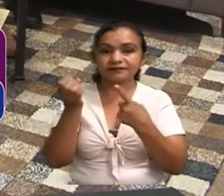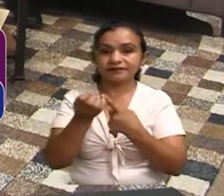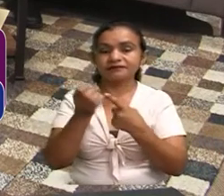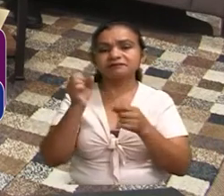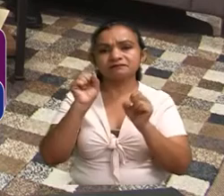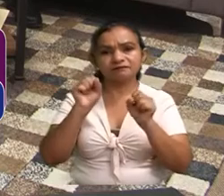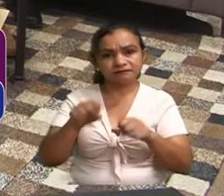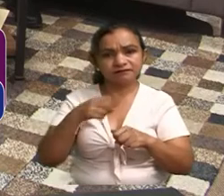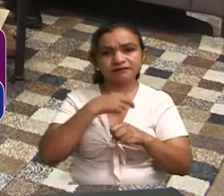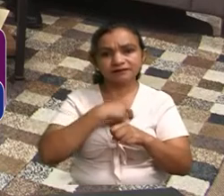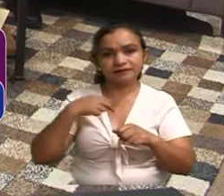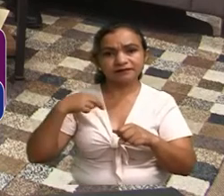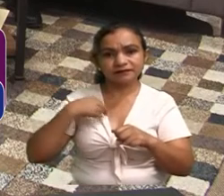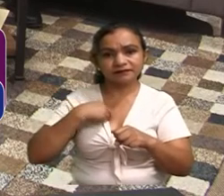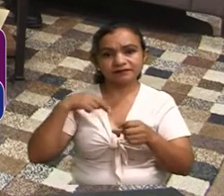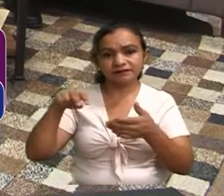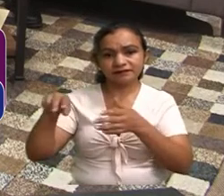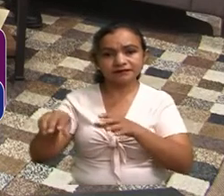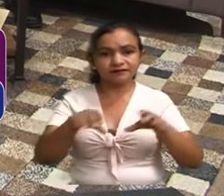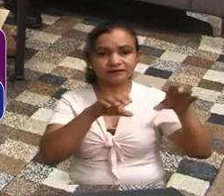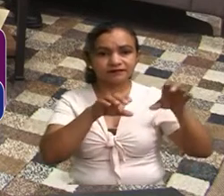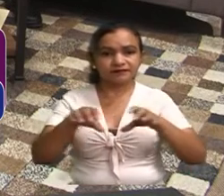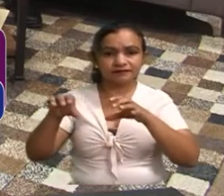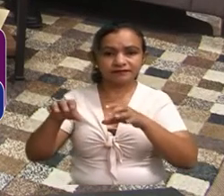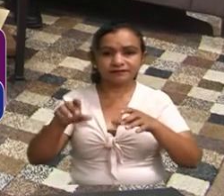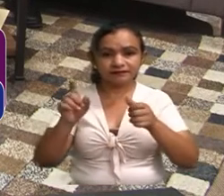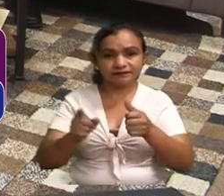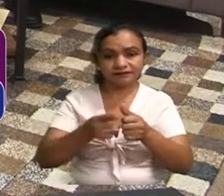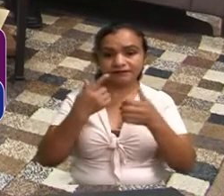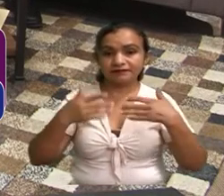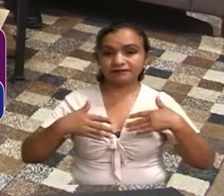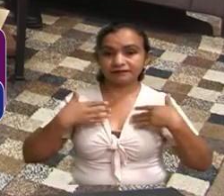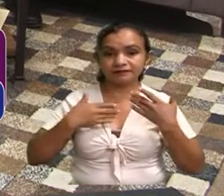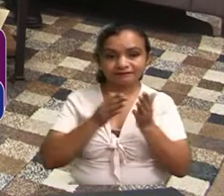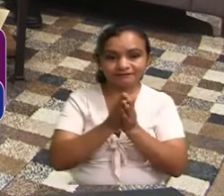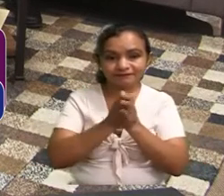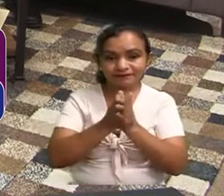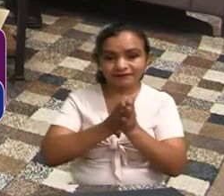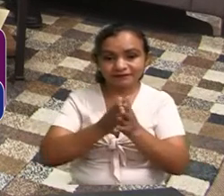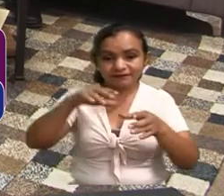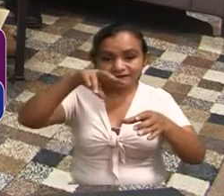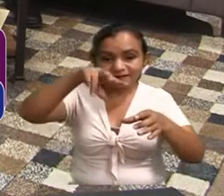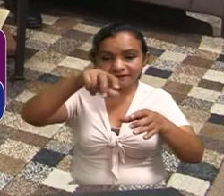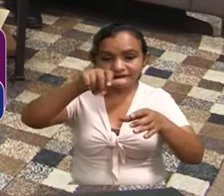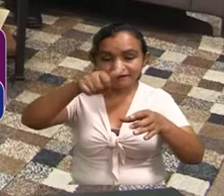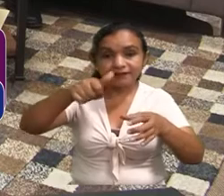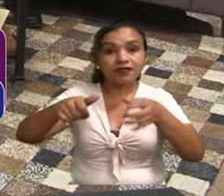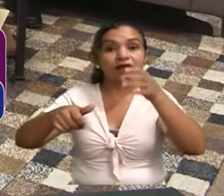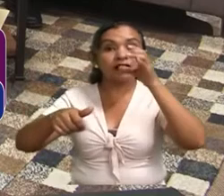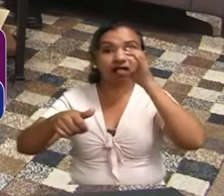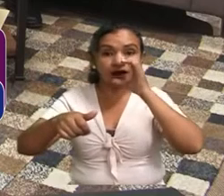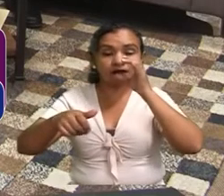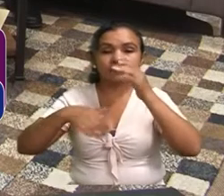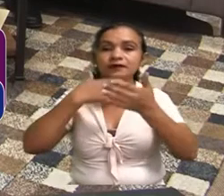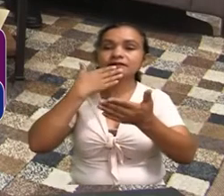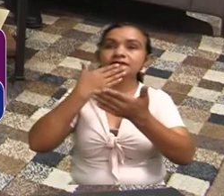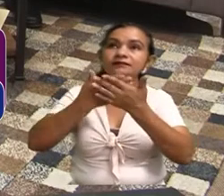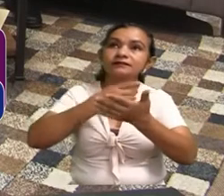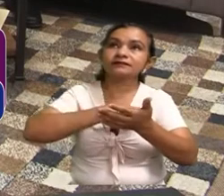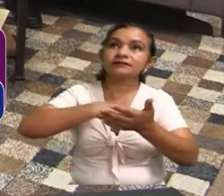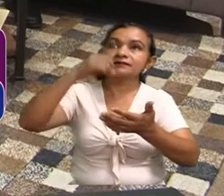esa fiesta, primero para gozar del servicio, pero también para agradecer a Dios y